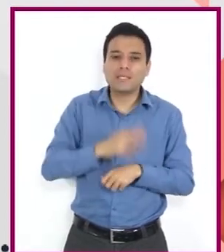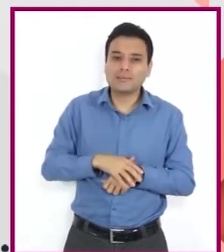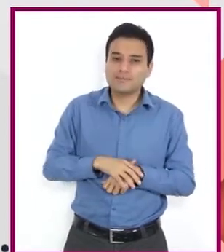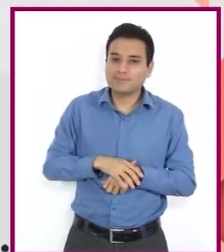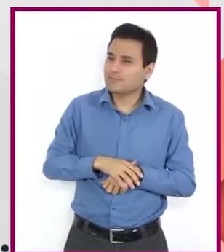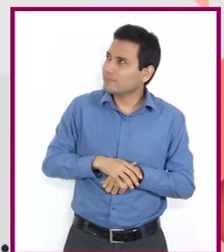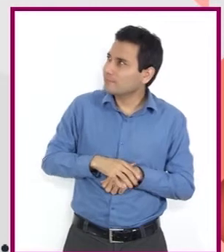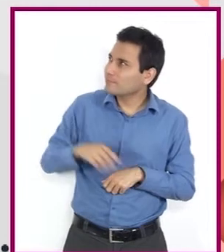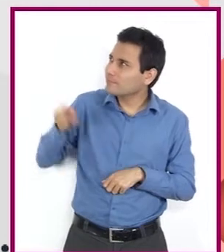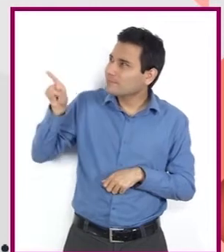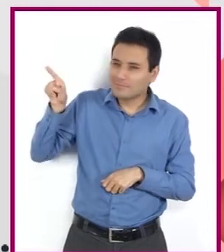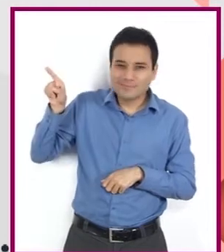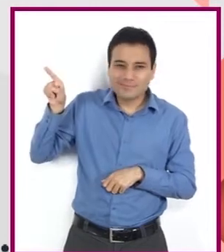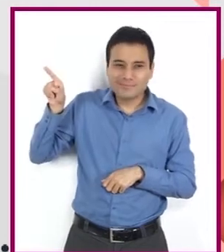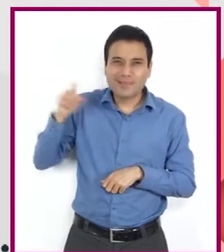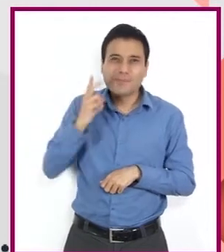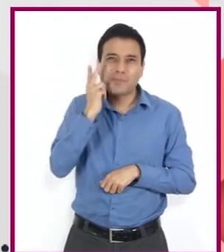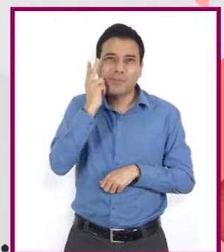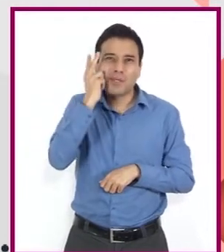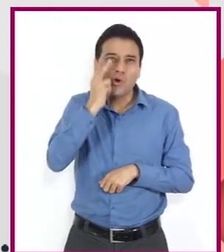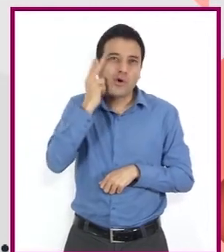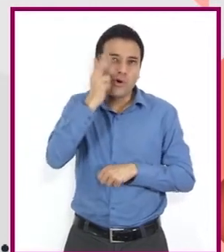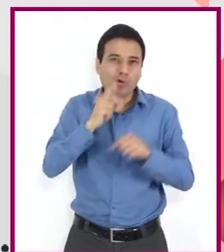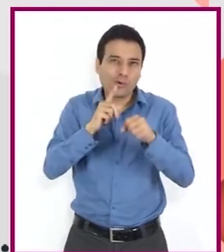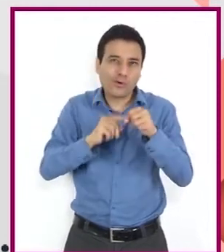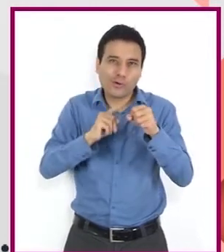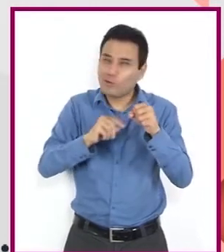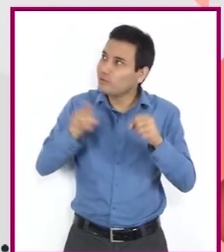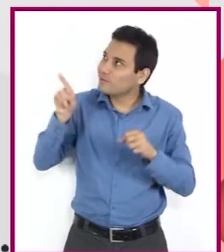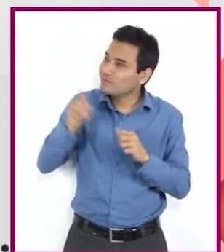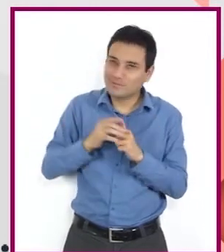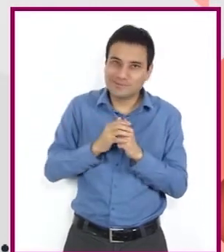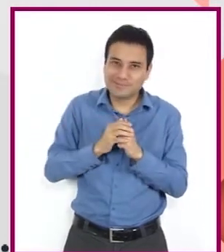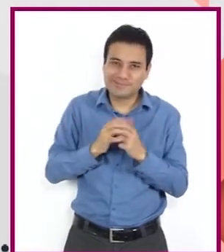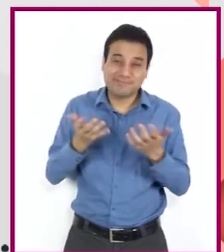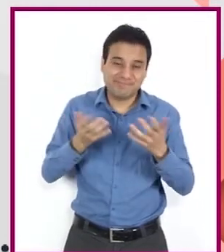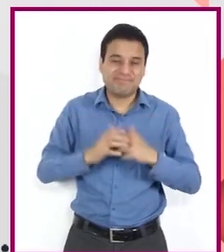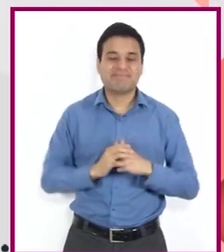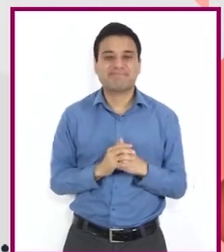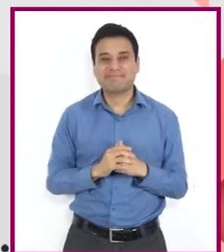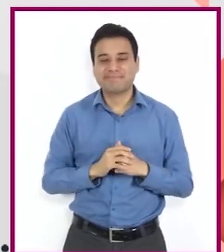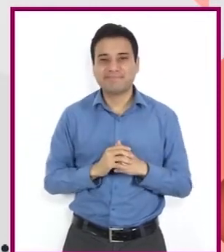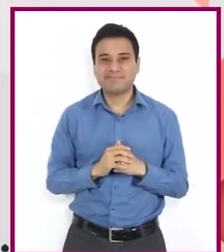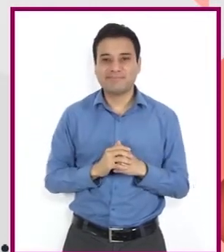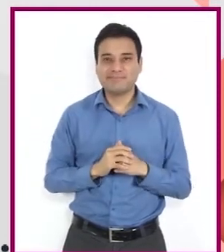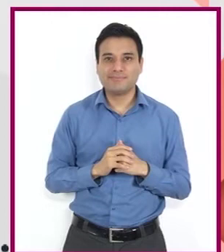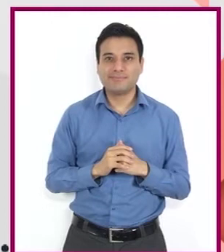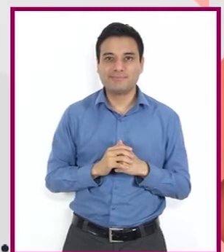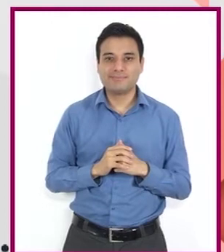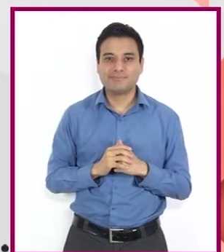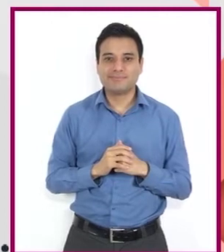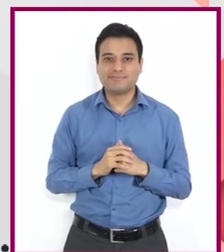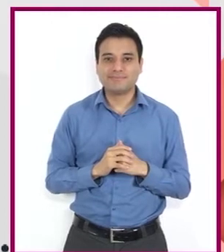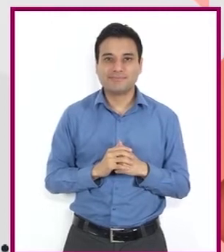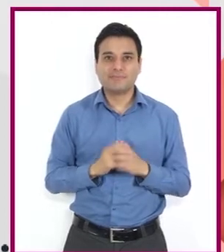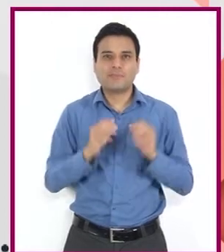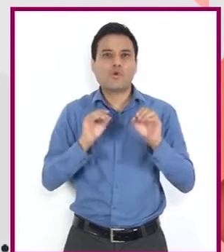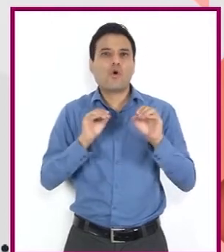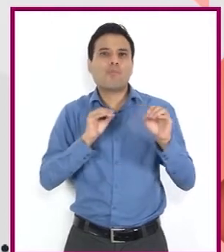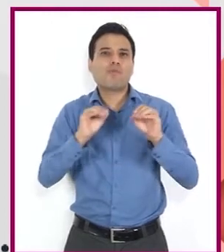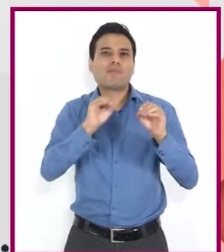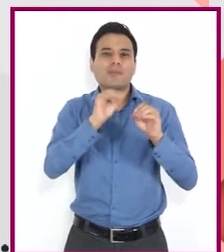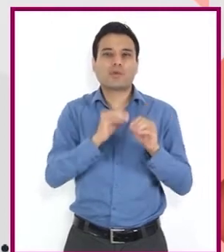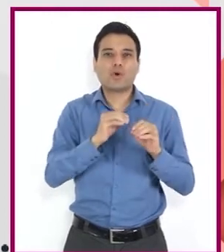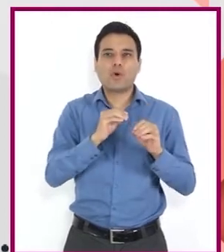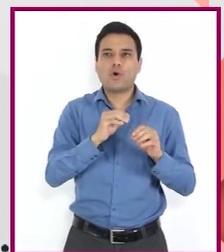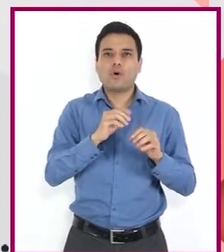si estuvieran derritiendo. Y para mostrar el movimiento o que la